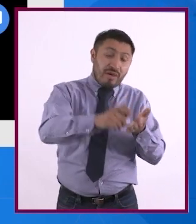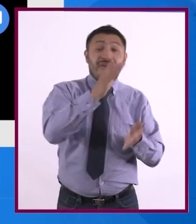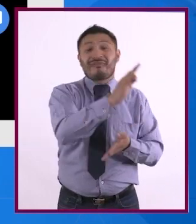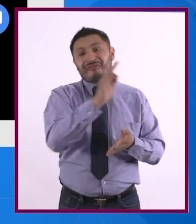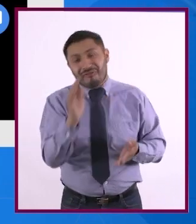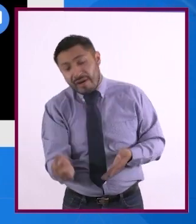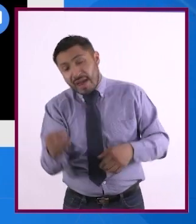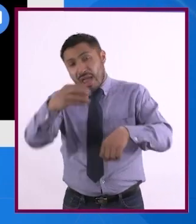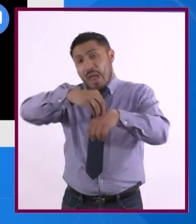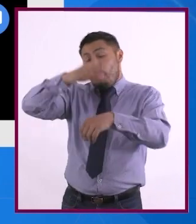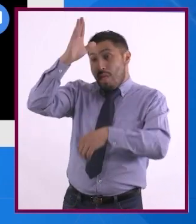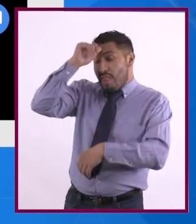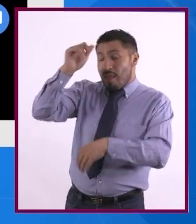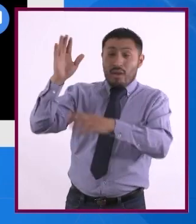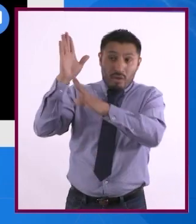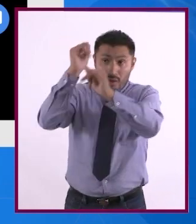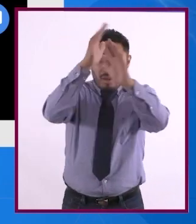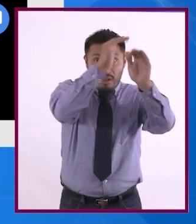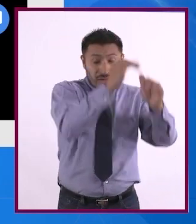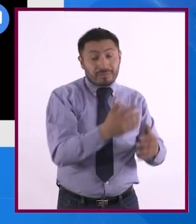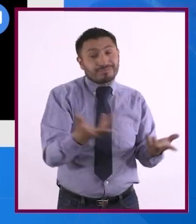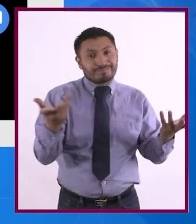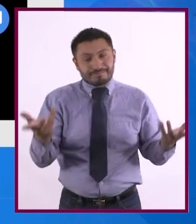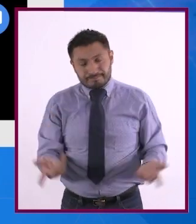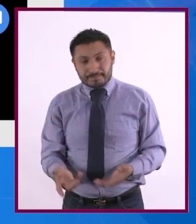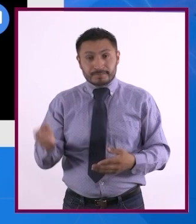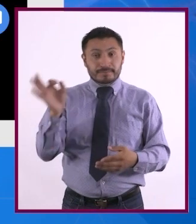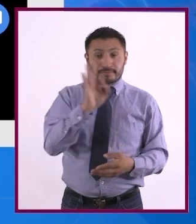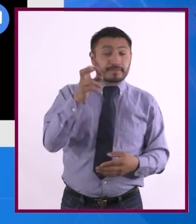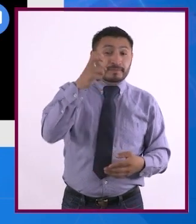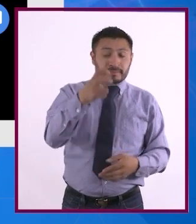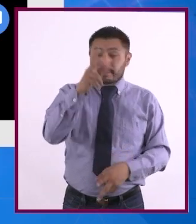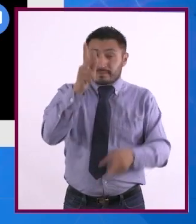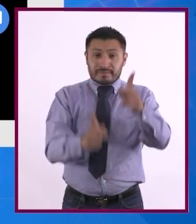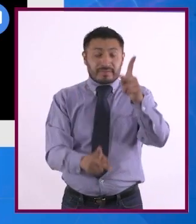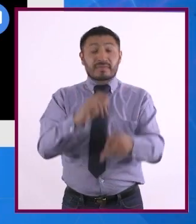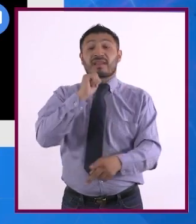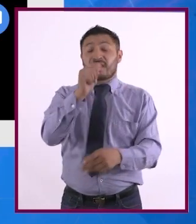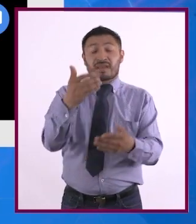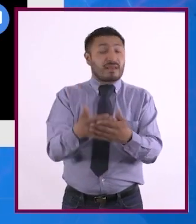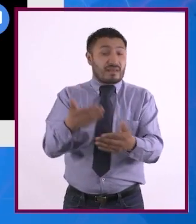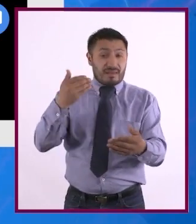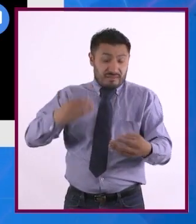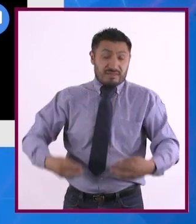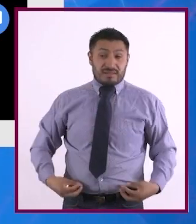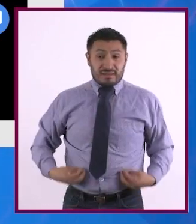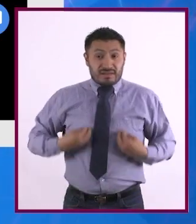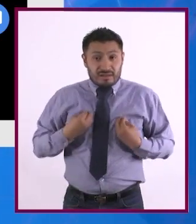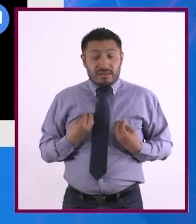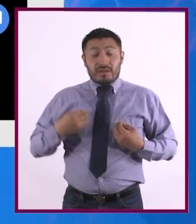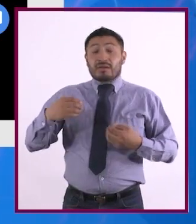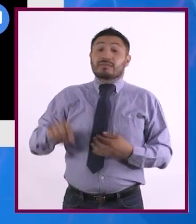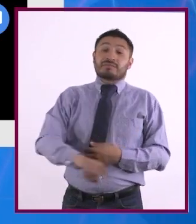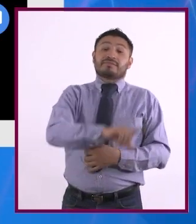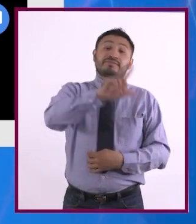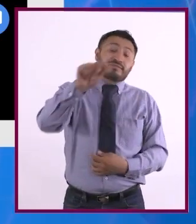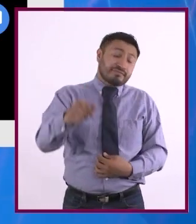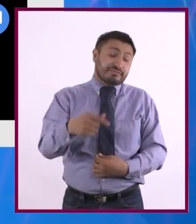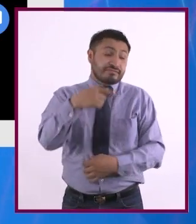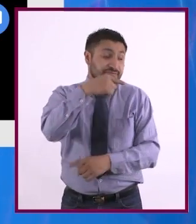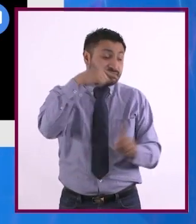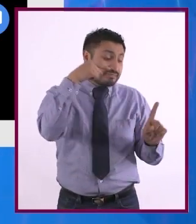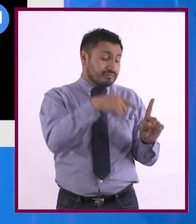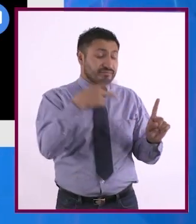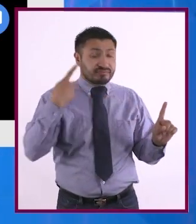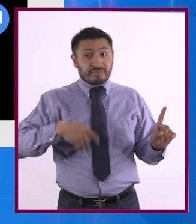y pues la realidad es que si estas cosas no las hablamos antes, en el momento en que estamos inmersos en ellas, pues